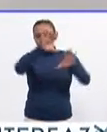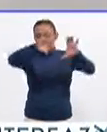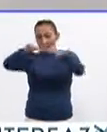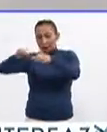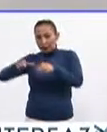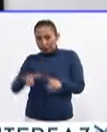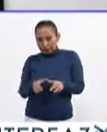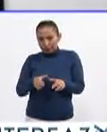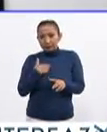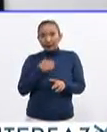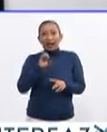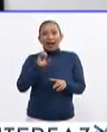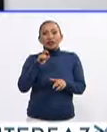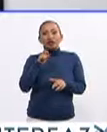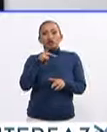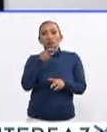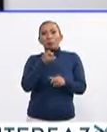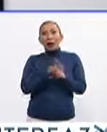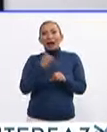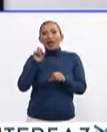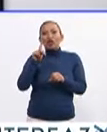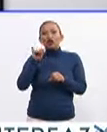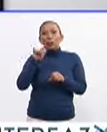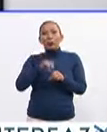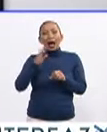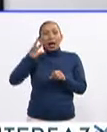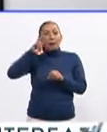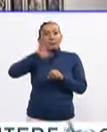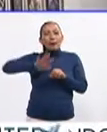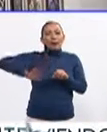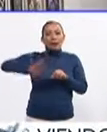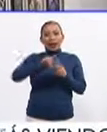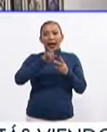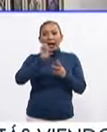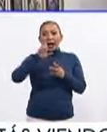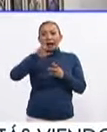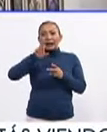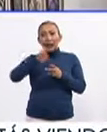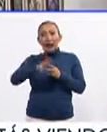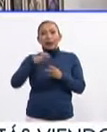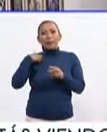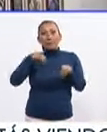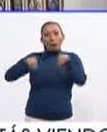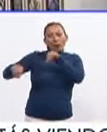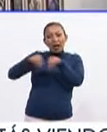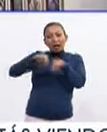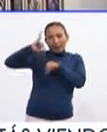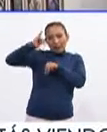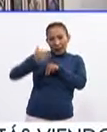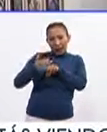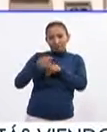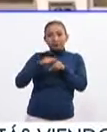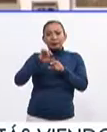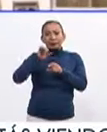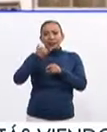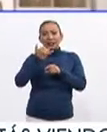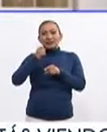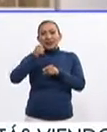núcleos: exhumar, endoscopías al paisaje; encarnar, movilizaciones en la